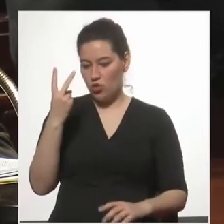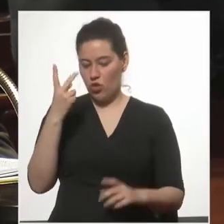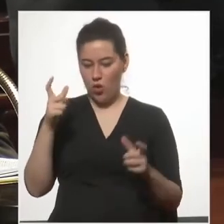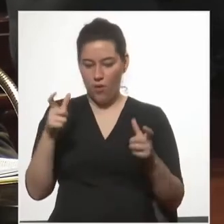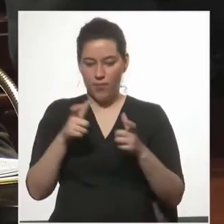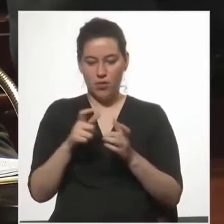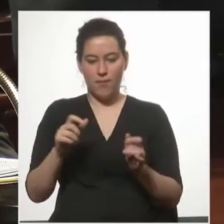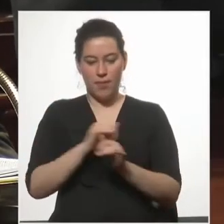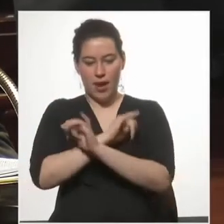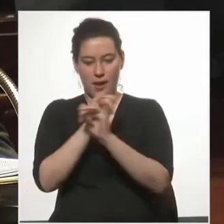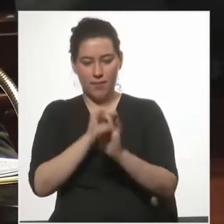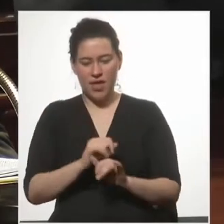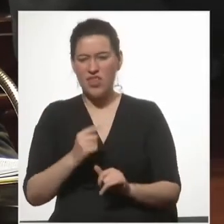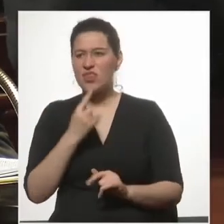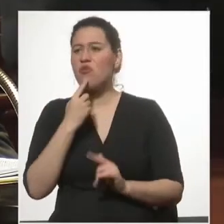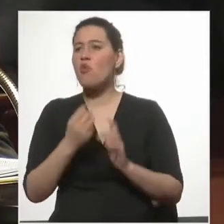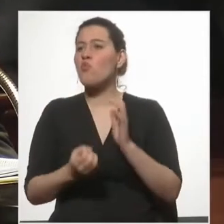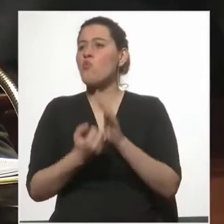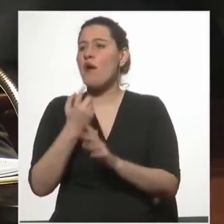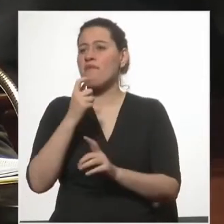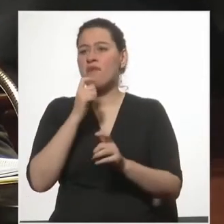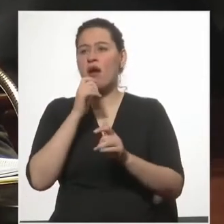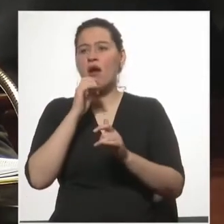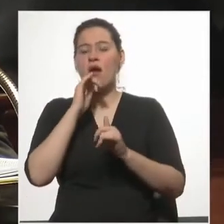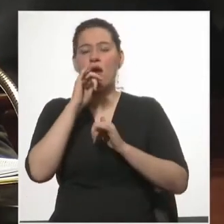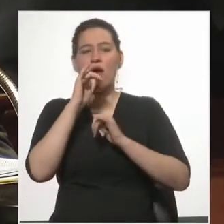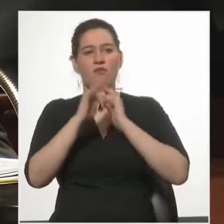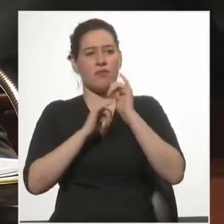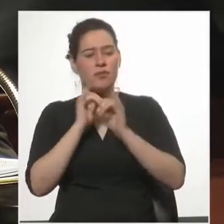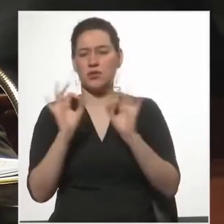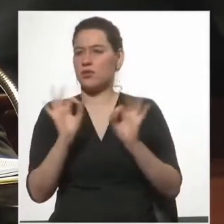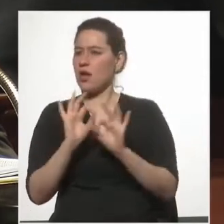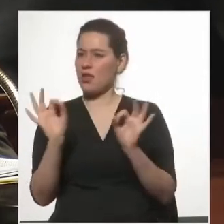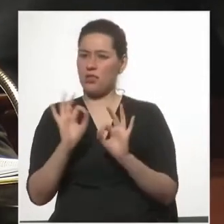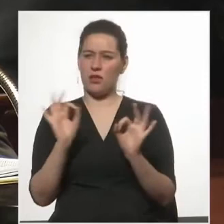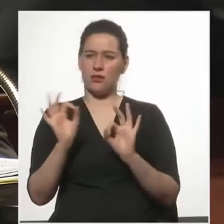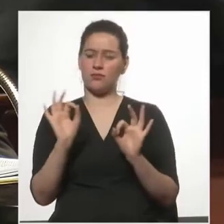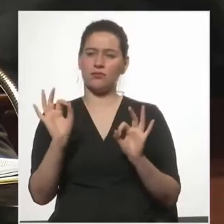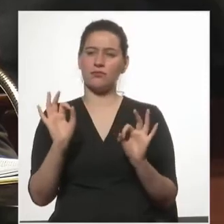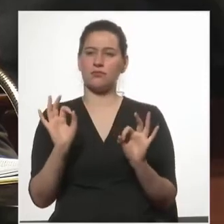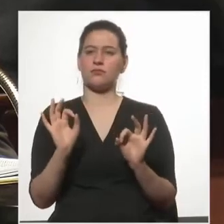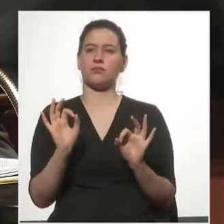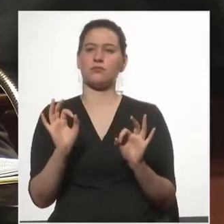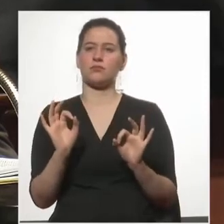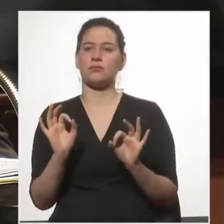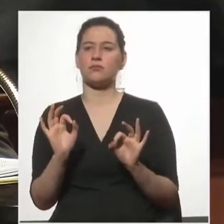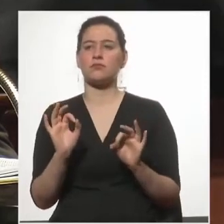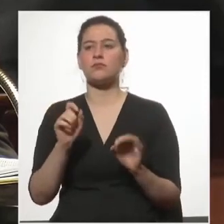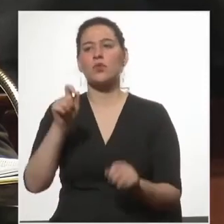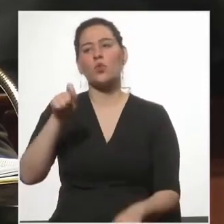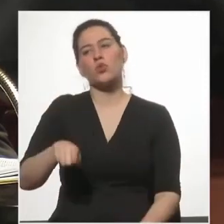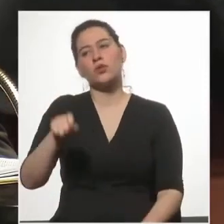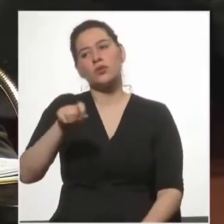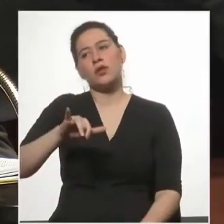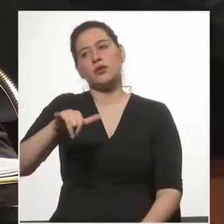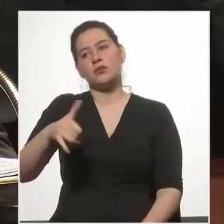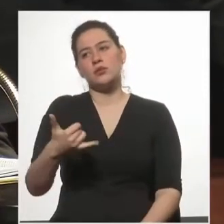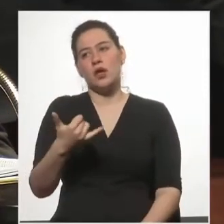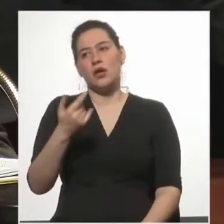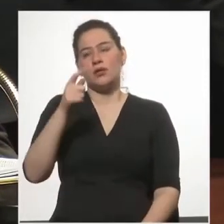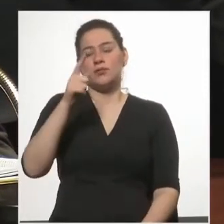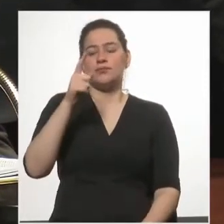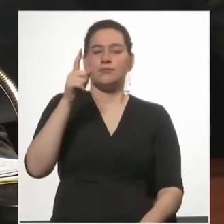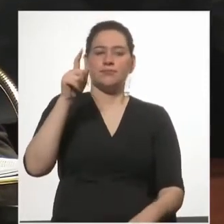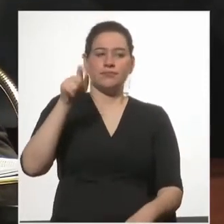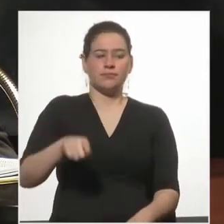No dijo nada nuevo, según declaraciones del doctor Gonzalo Fernández. La justicia ya había dictado sentencia